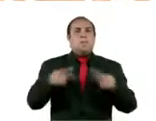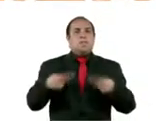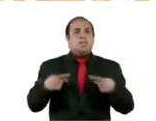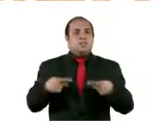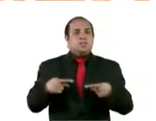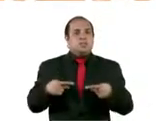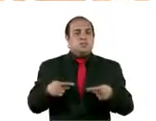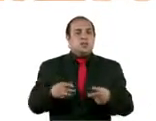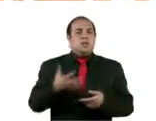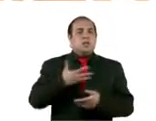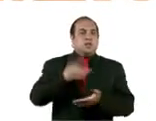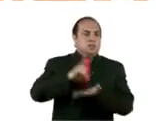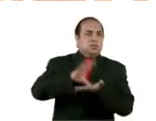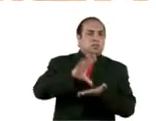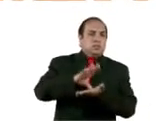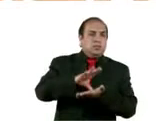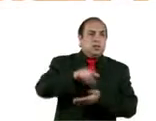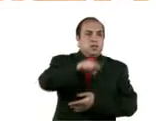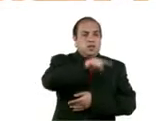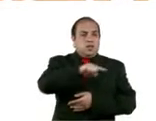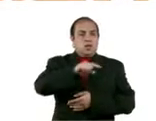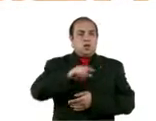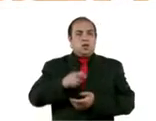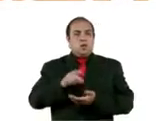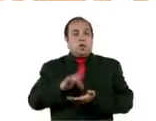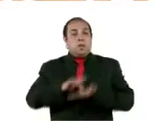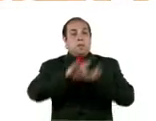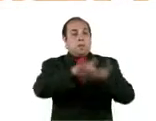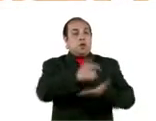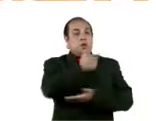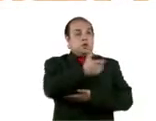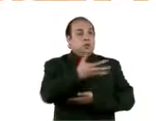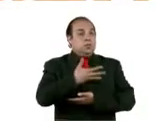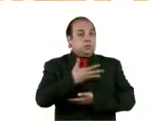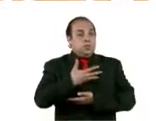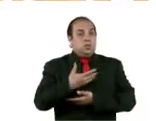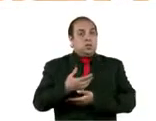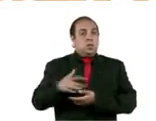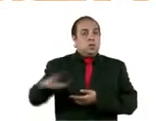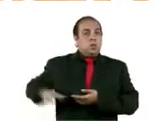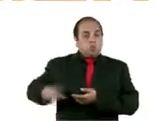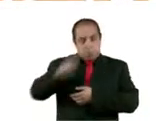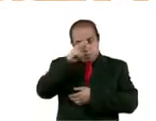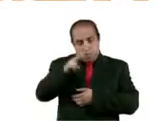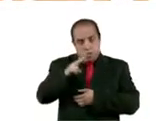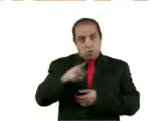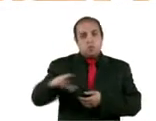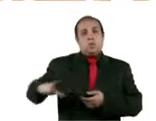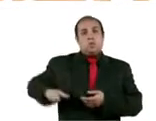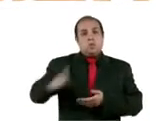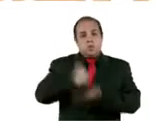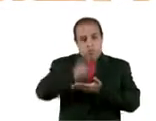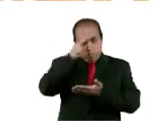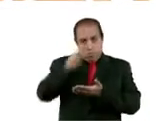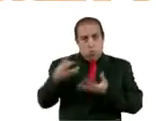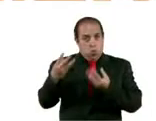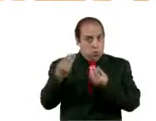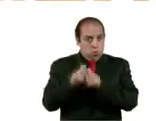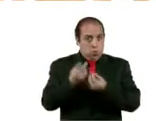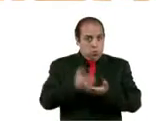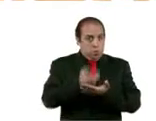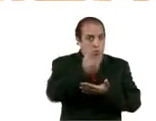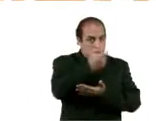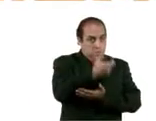están en esta condición puedan tener un apoyo económico del Gobierno de México, del Gobierno de la Ciudad de México, para tener